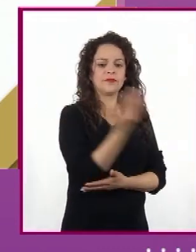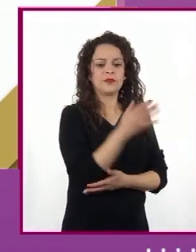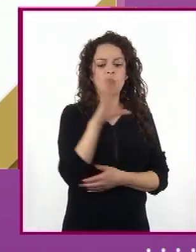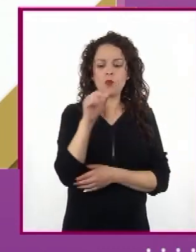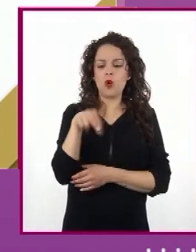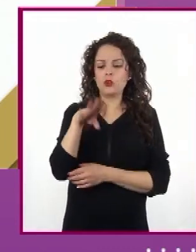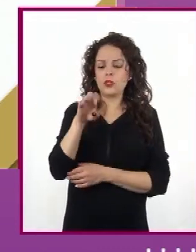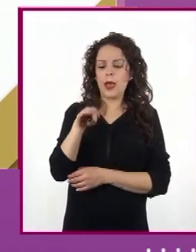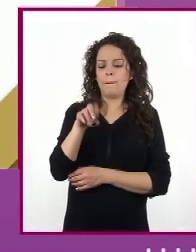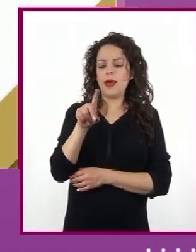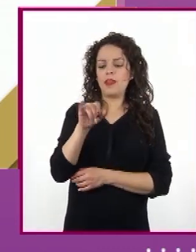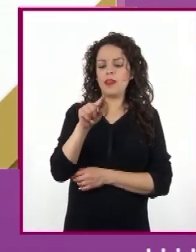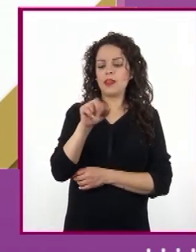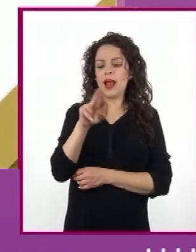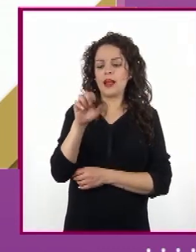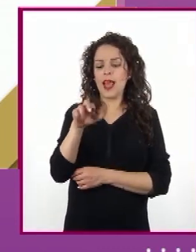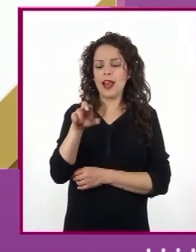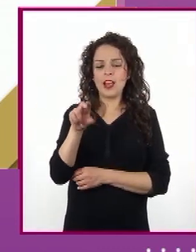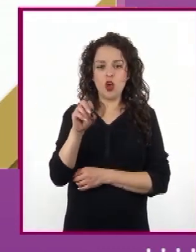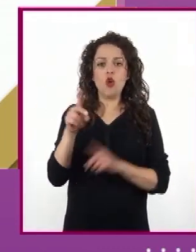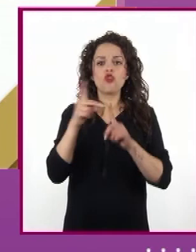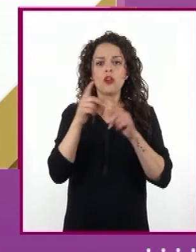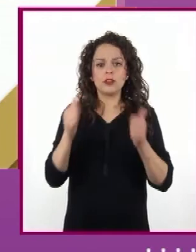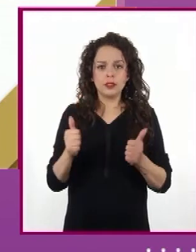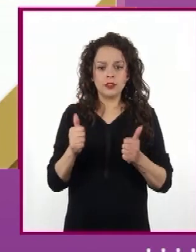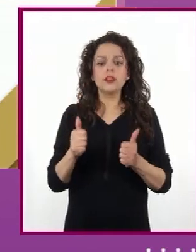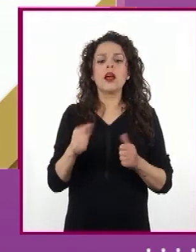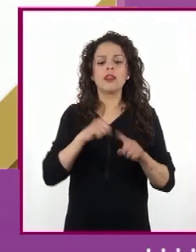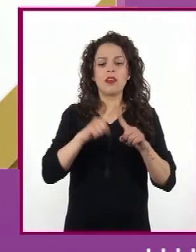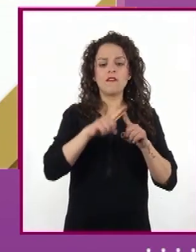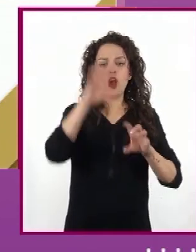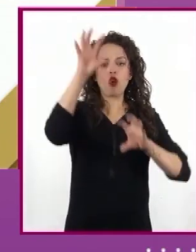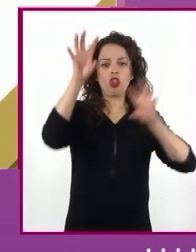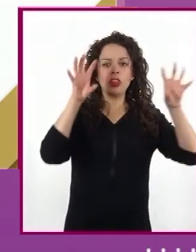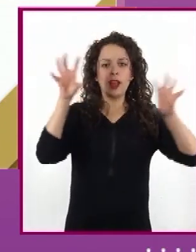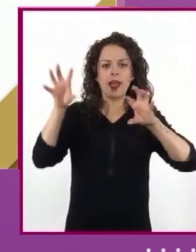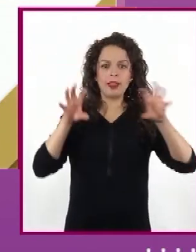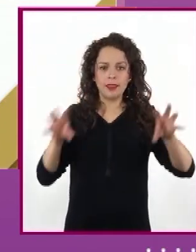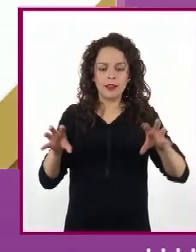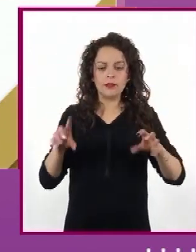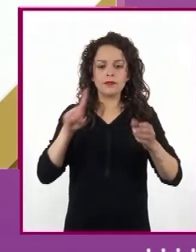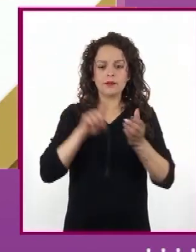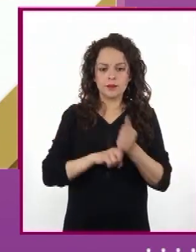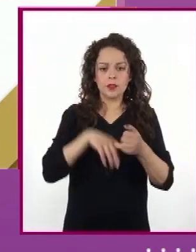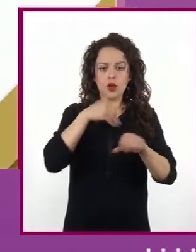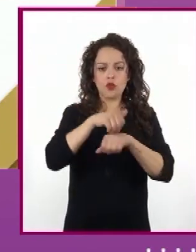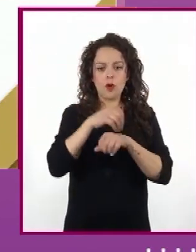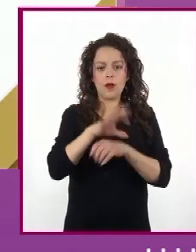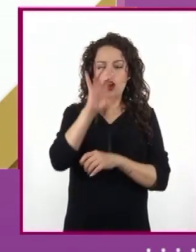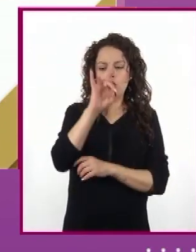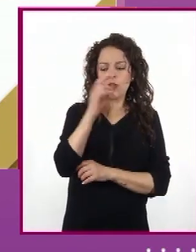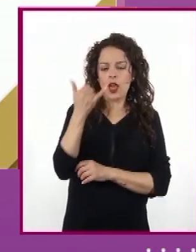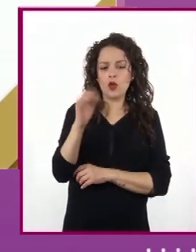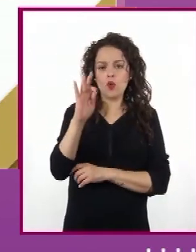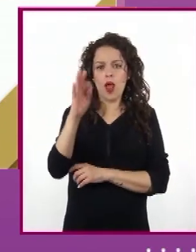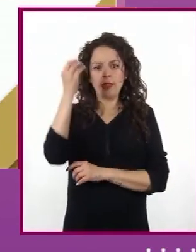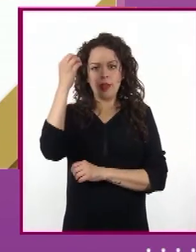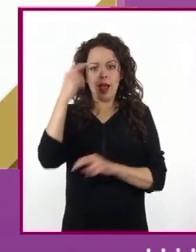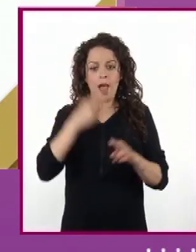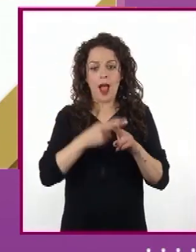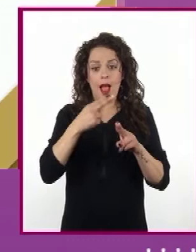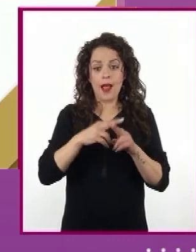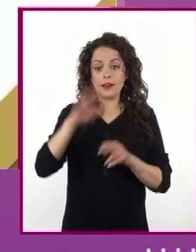se localiza en la costa occidental de los continentes entre las latitudes 30 y 40 grados hasta